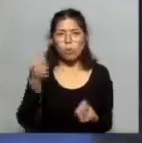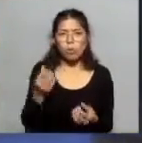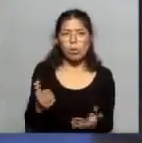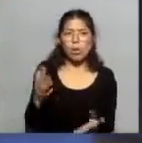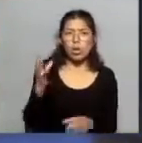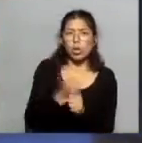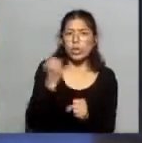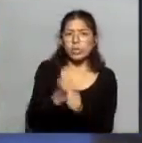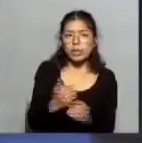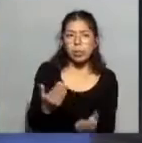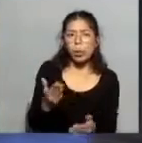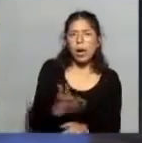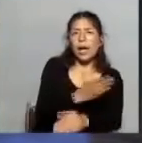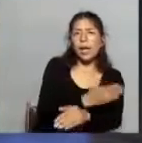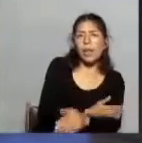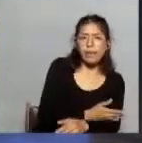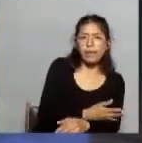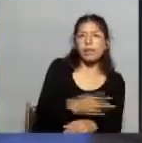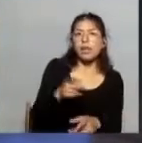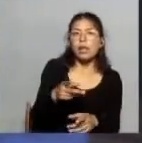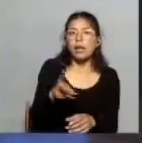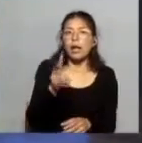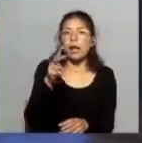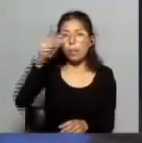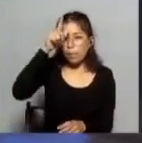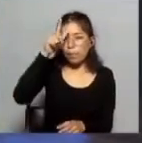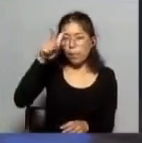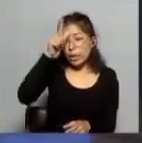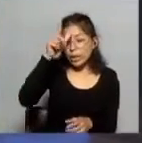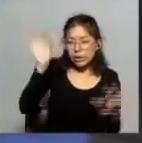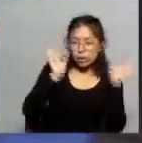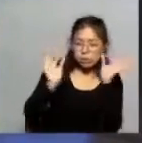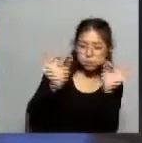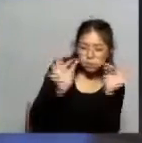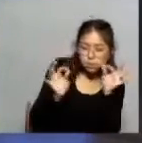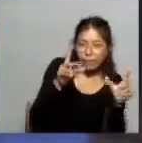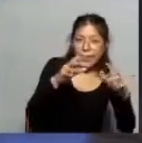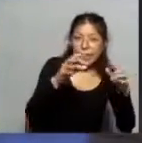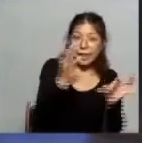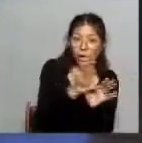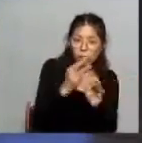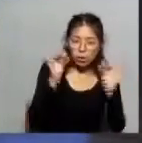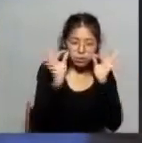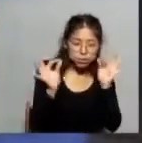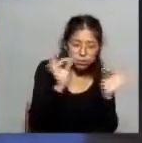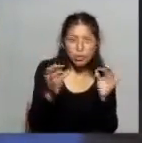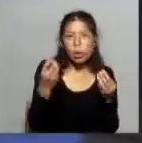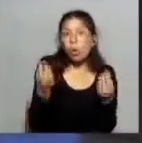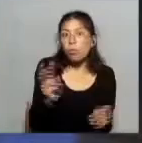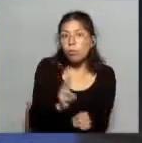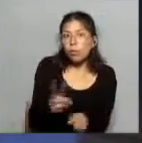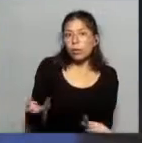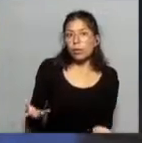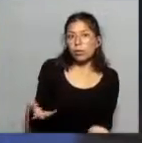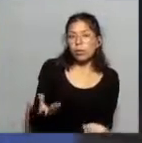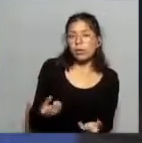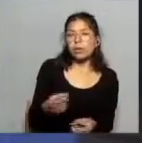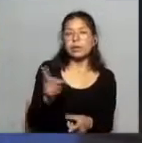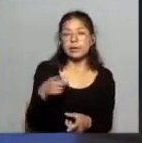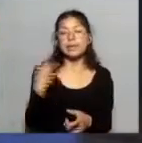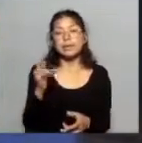transporte va a tener seguridad va a estar asegurado Cómo llegar al establecimiento se están analizando todas estas